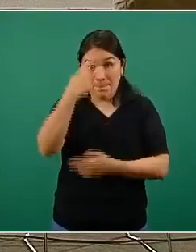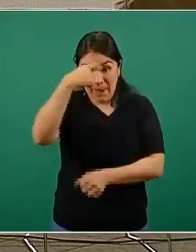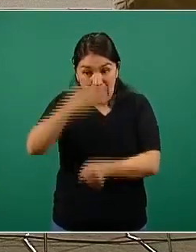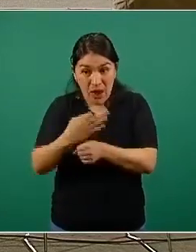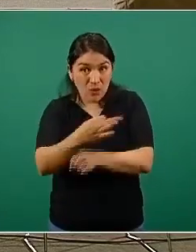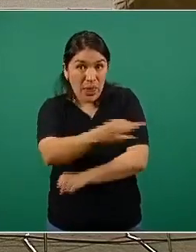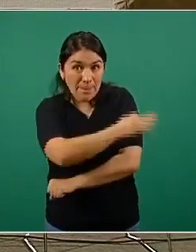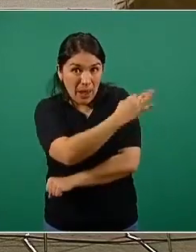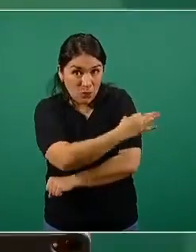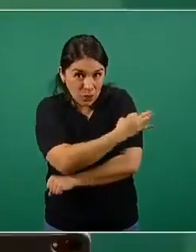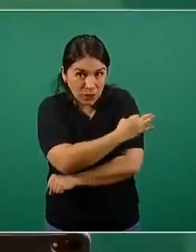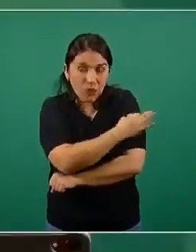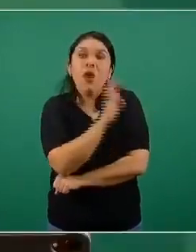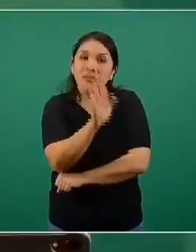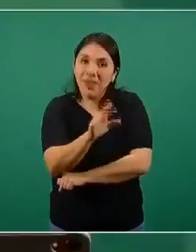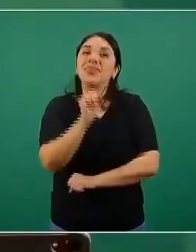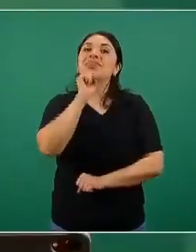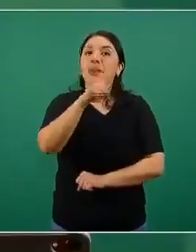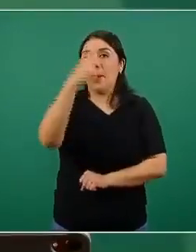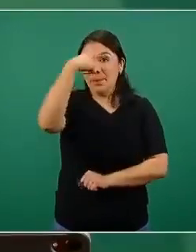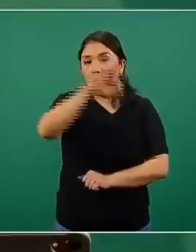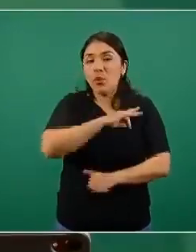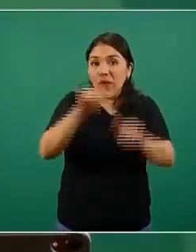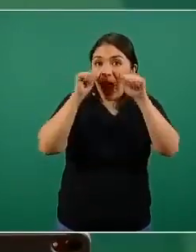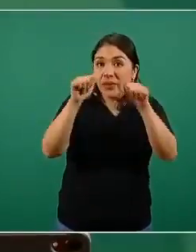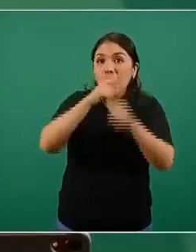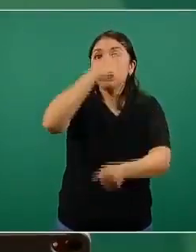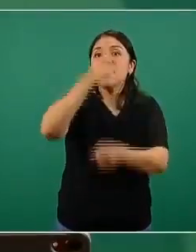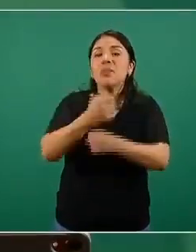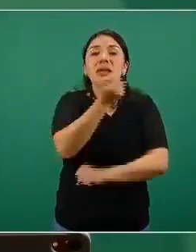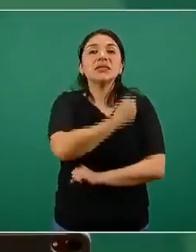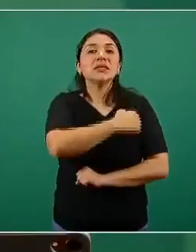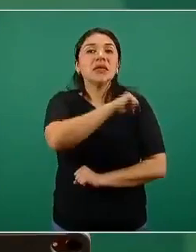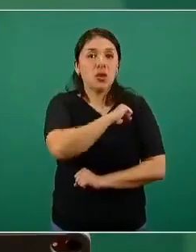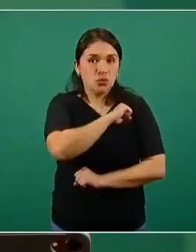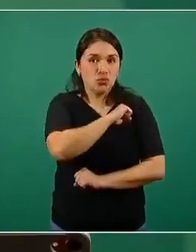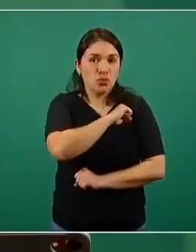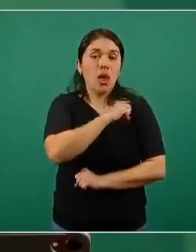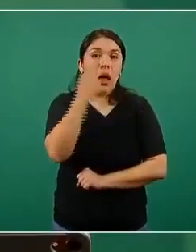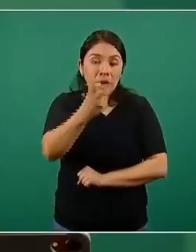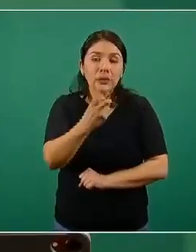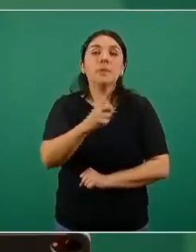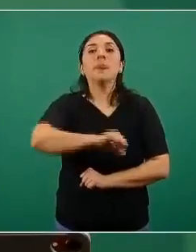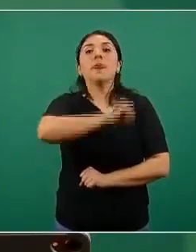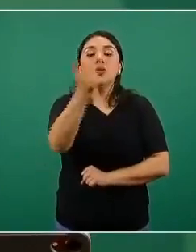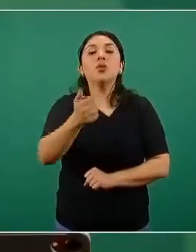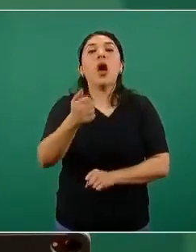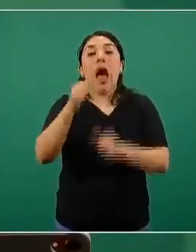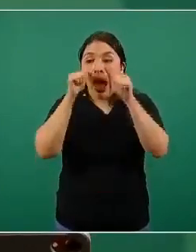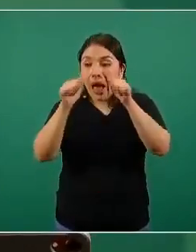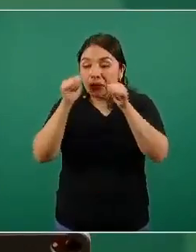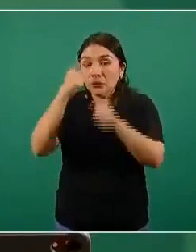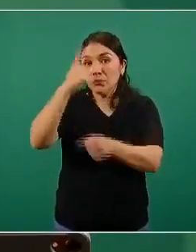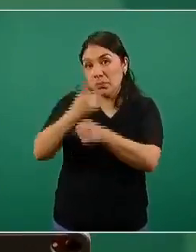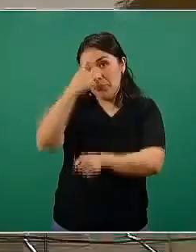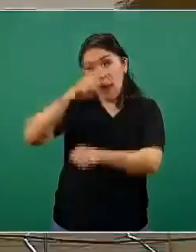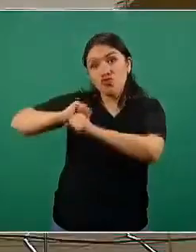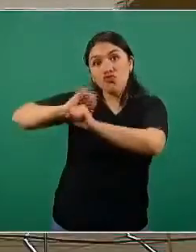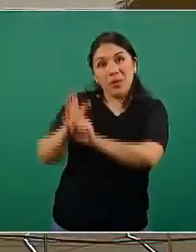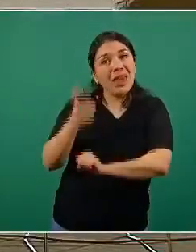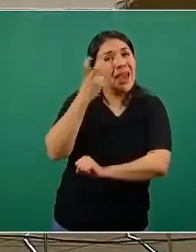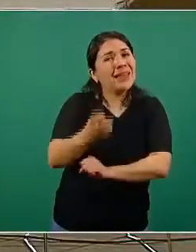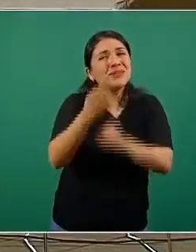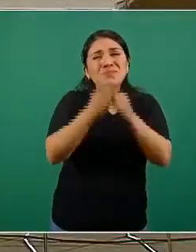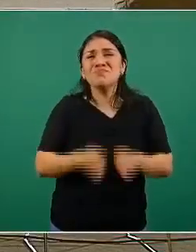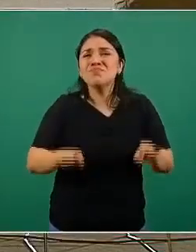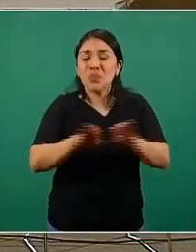vacunación, sino también para la estrategia de atención primaria de la salud en general. La atención primaria de la salud para COVID es muy importante. Entonces,